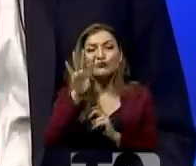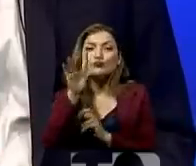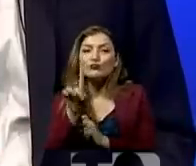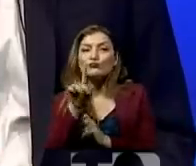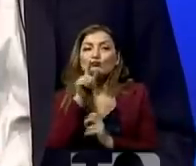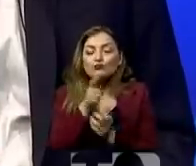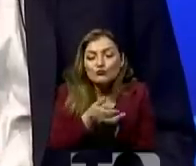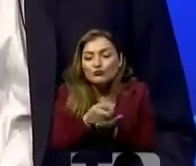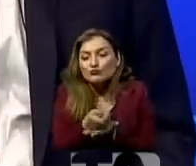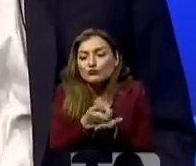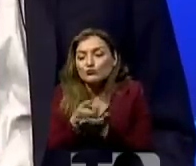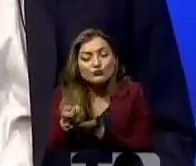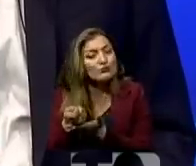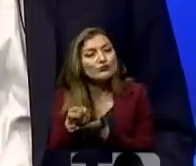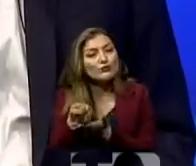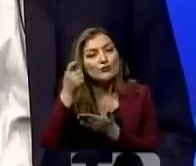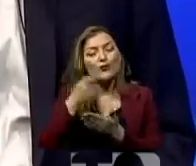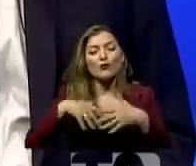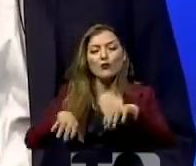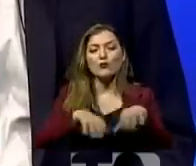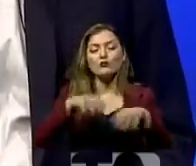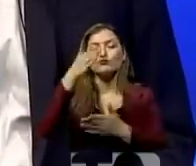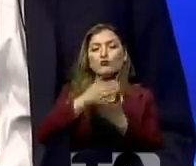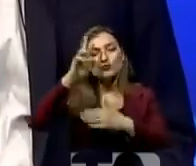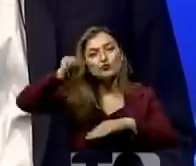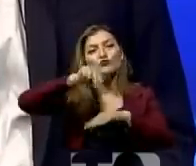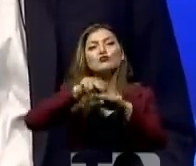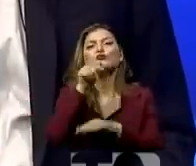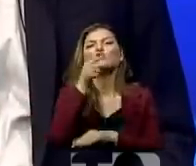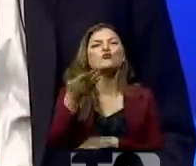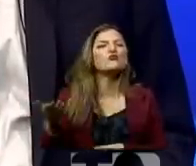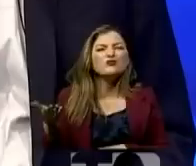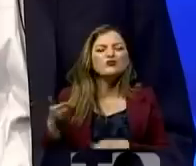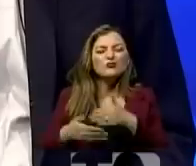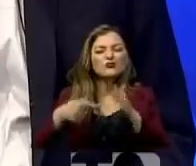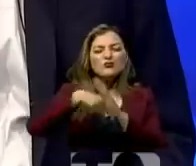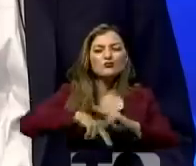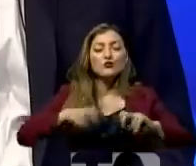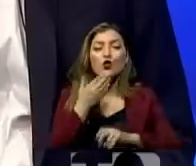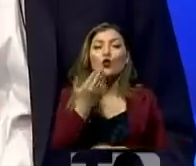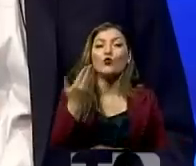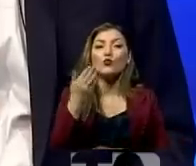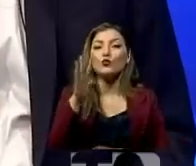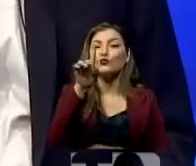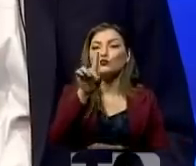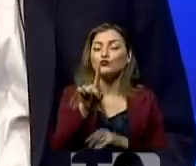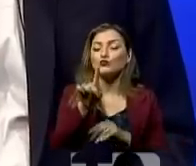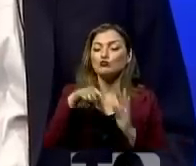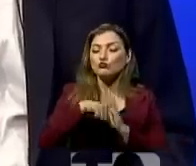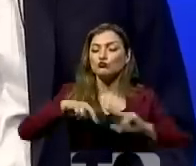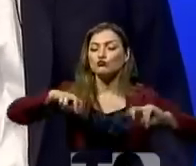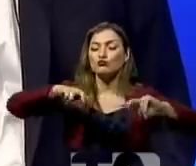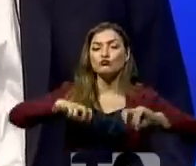ese paro este paro nacional ver quién está detrás de eso cómo avanzan estas investigaciones con estos 41 procesos abiertos